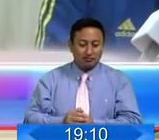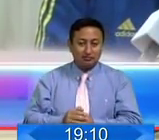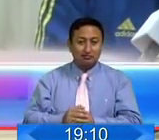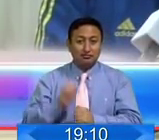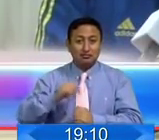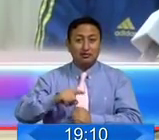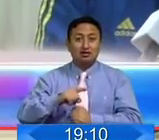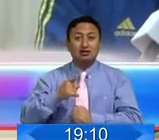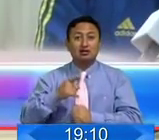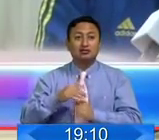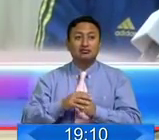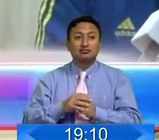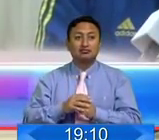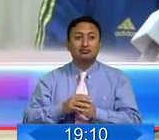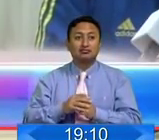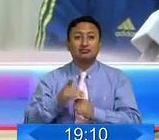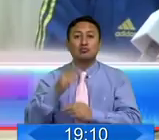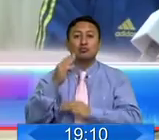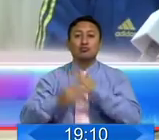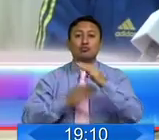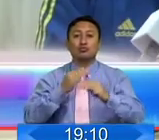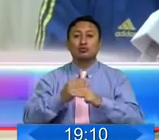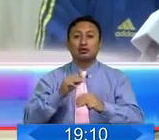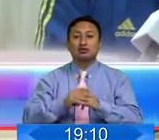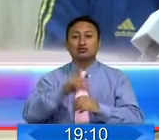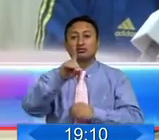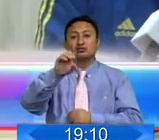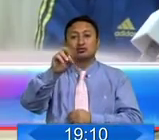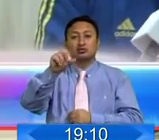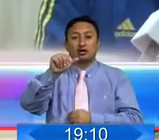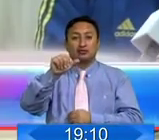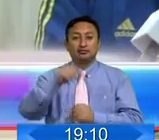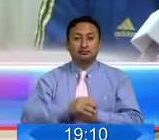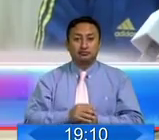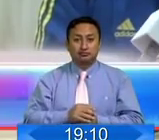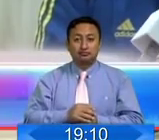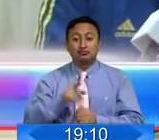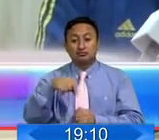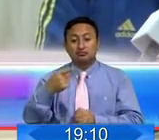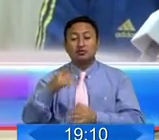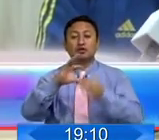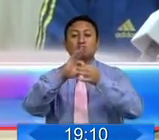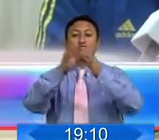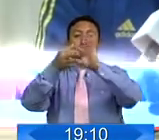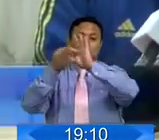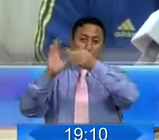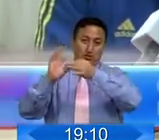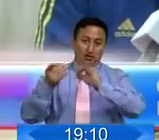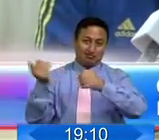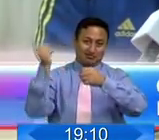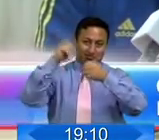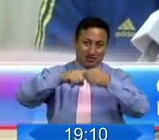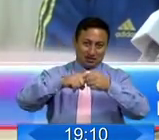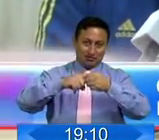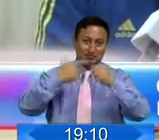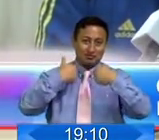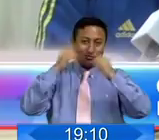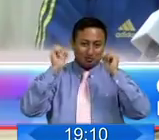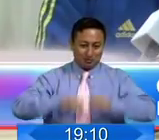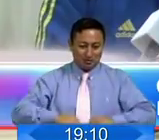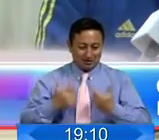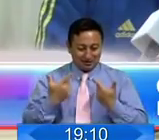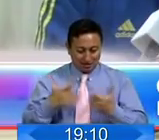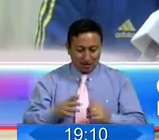para el Mundial de Doha y también para los Juegos Olímpicos. Lo pudimos conseguir gracias